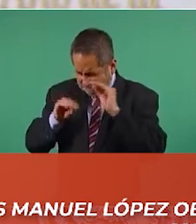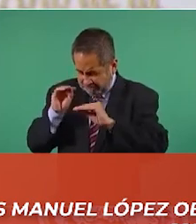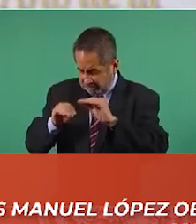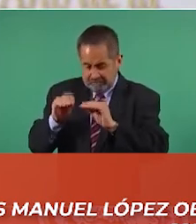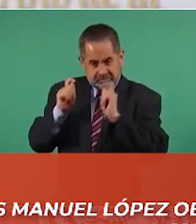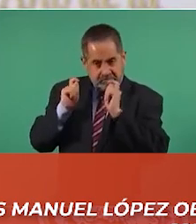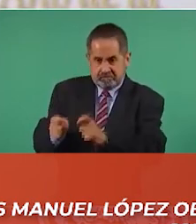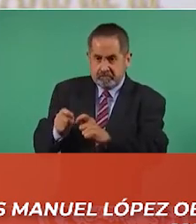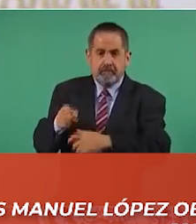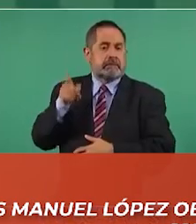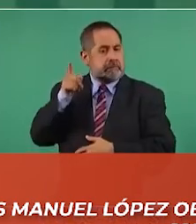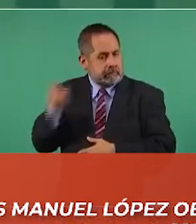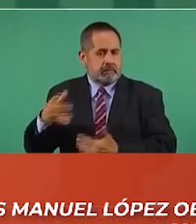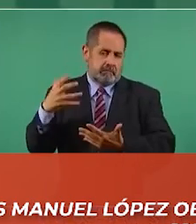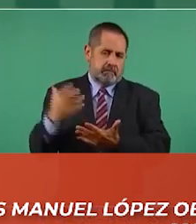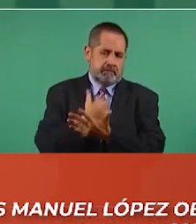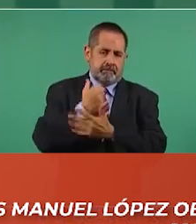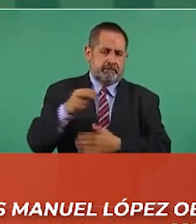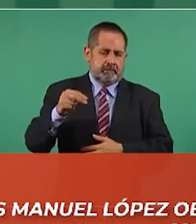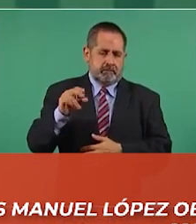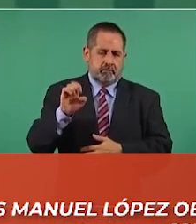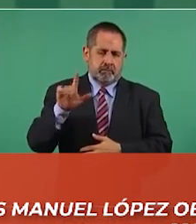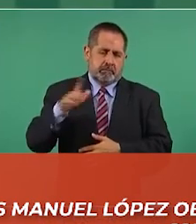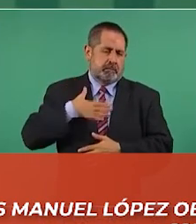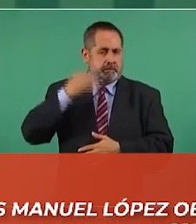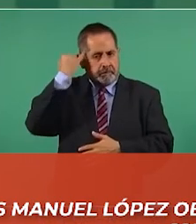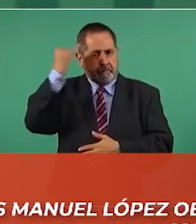Esos serían mis candidatos.